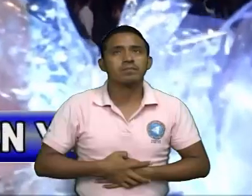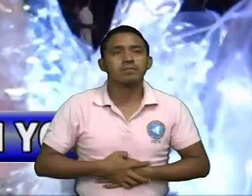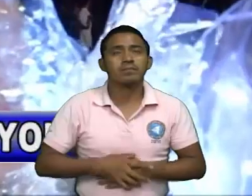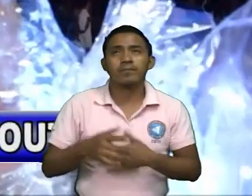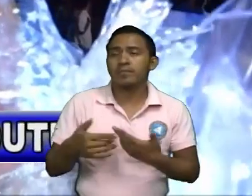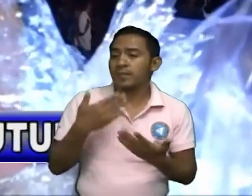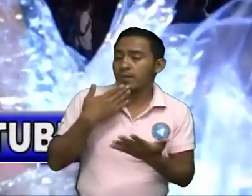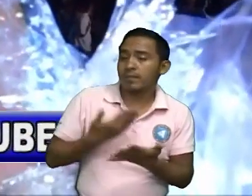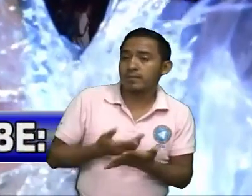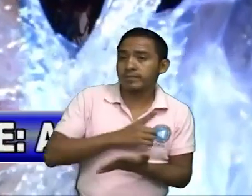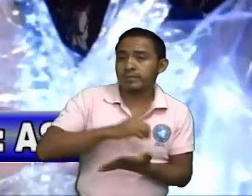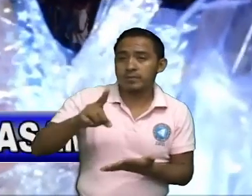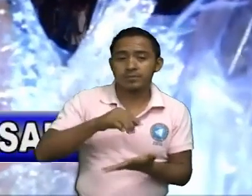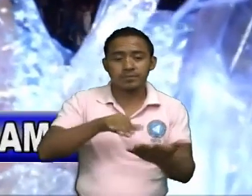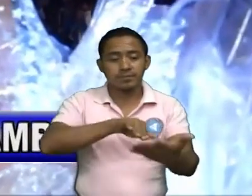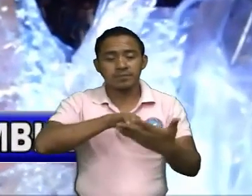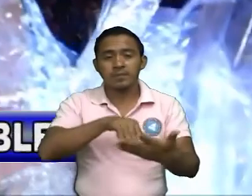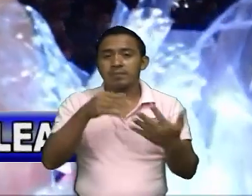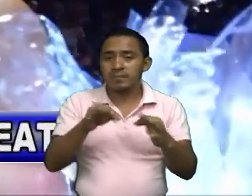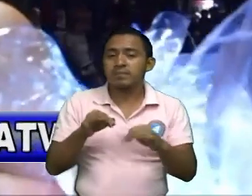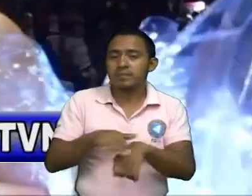Gracias a Dios por haberme concedido esto.